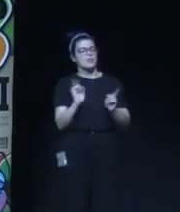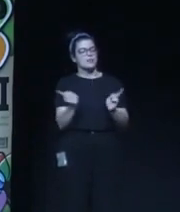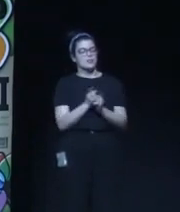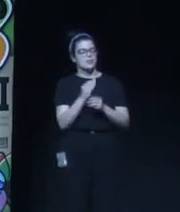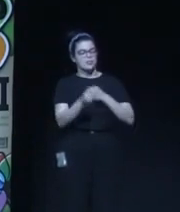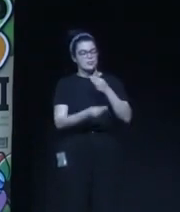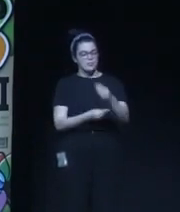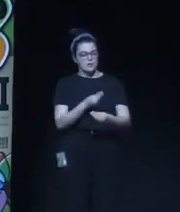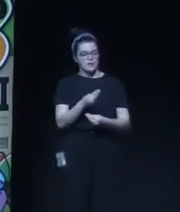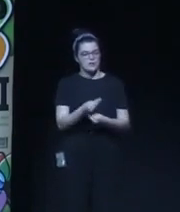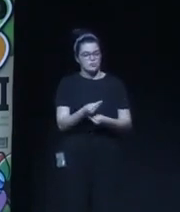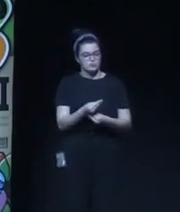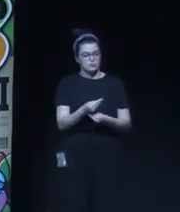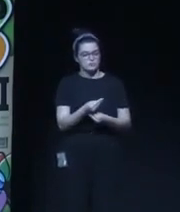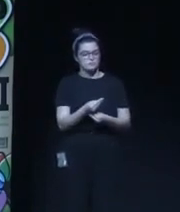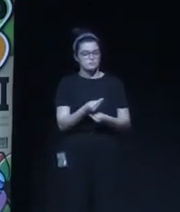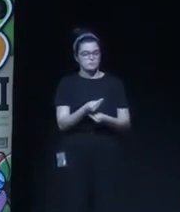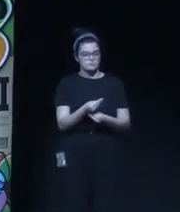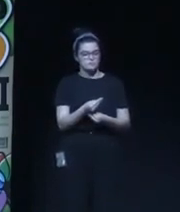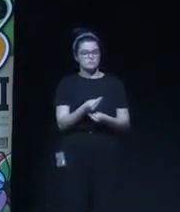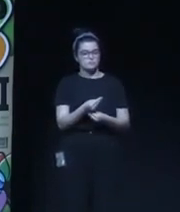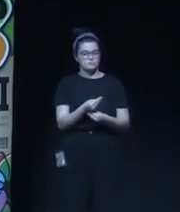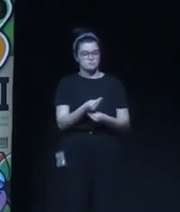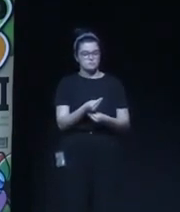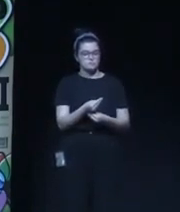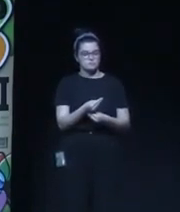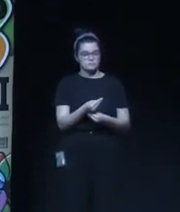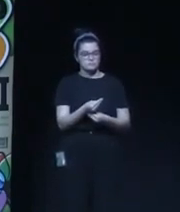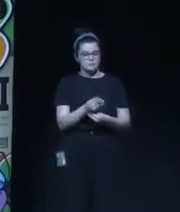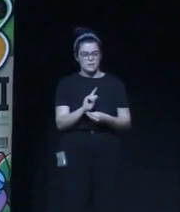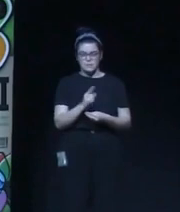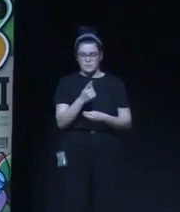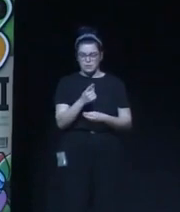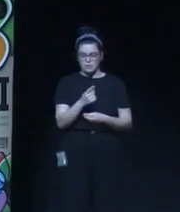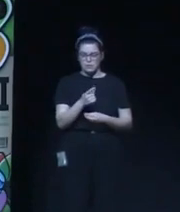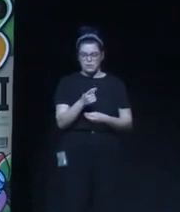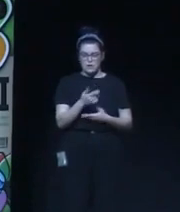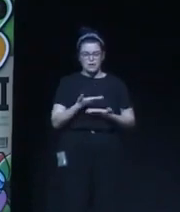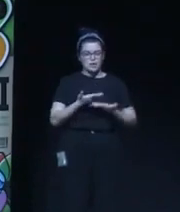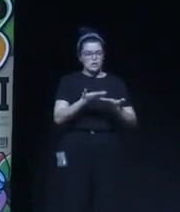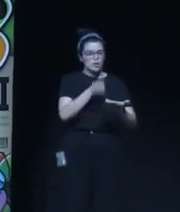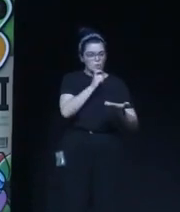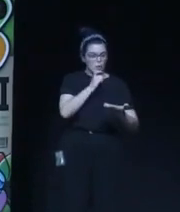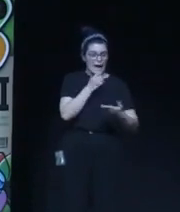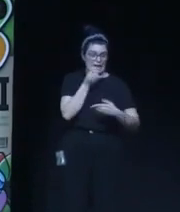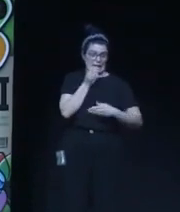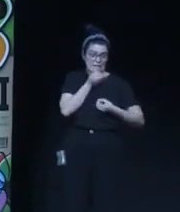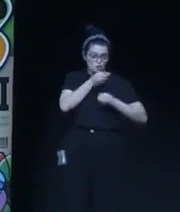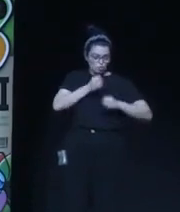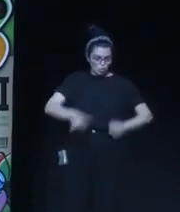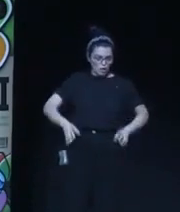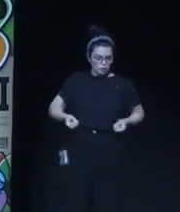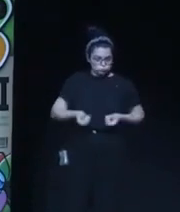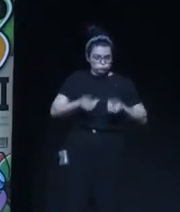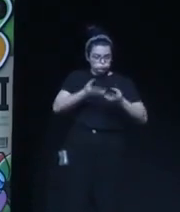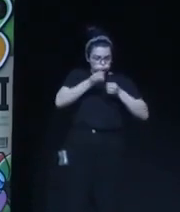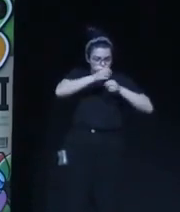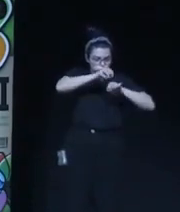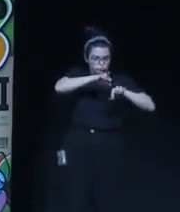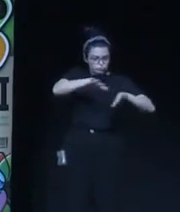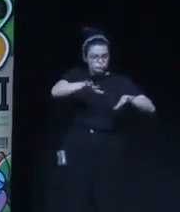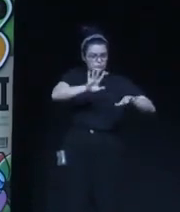dicho. Pero una de las cosas que os está haciendo, primero, es que se conozca la historia, que para vosotras está siendo un altavoz súper